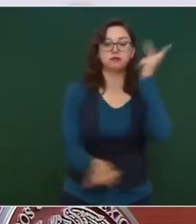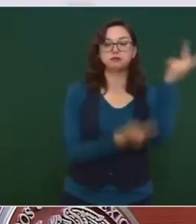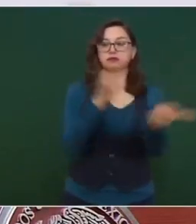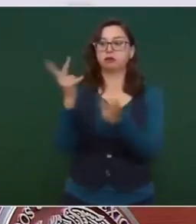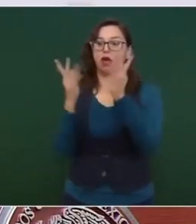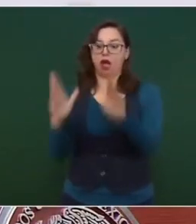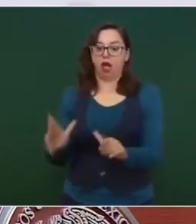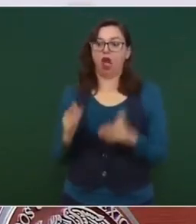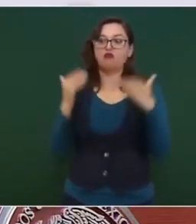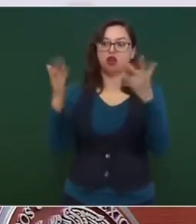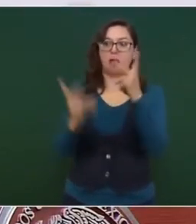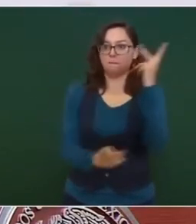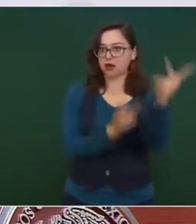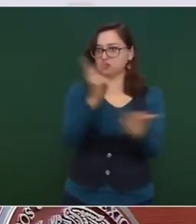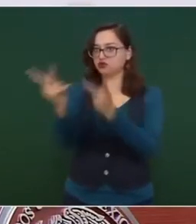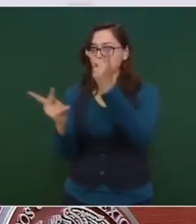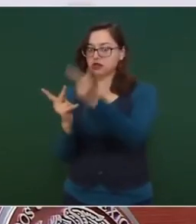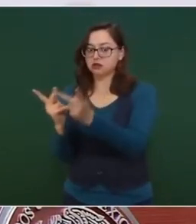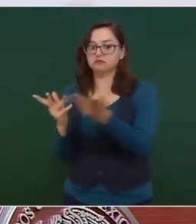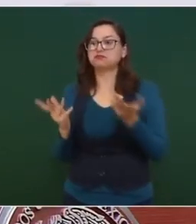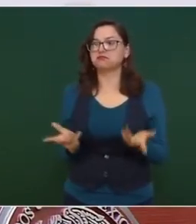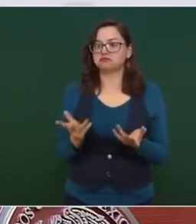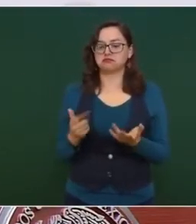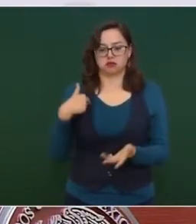y no por mucho,